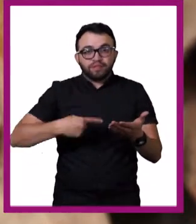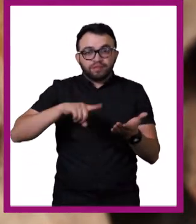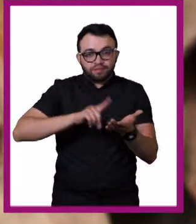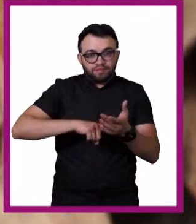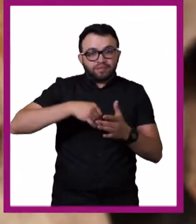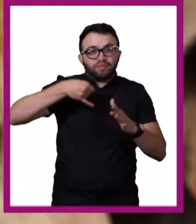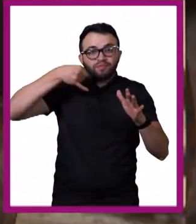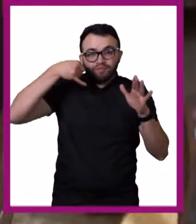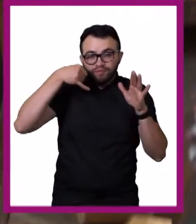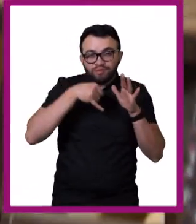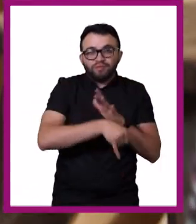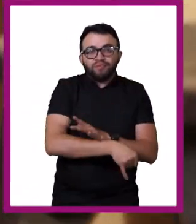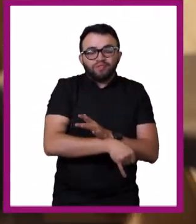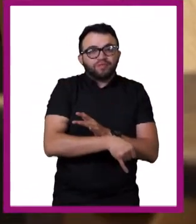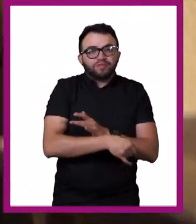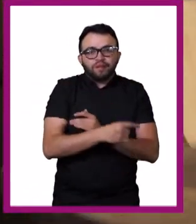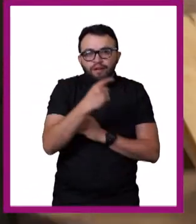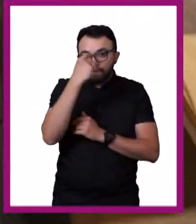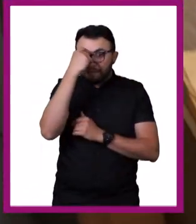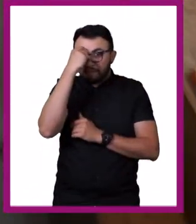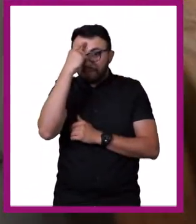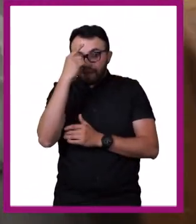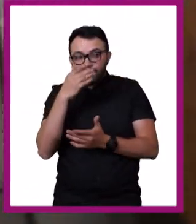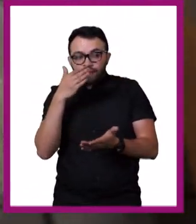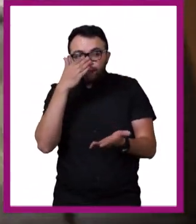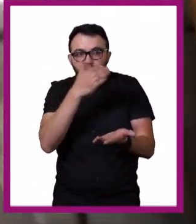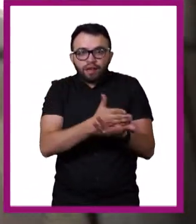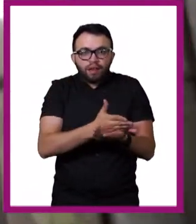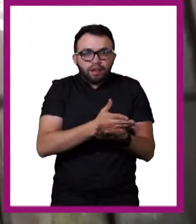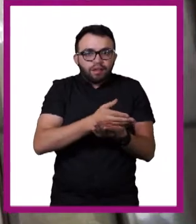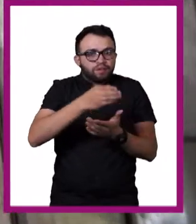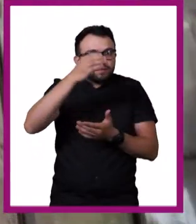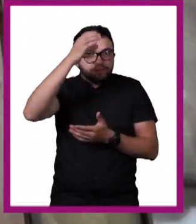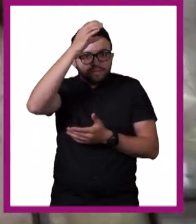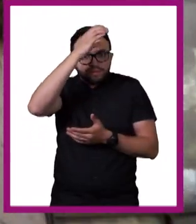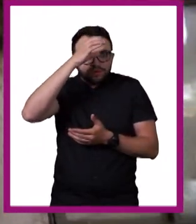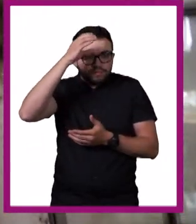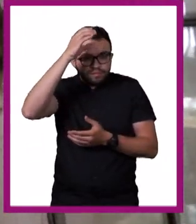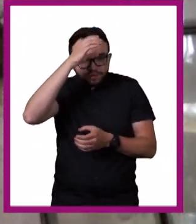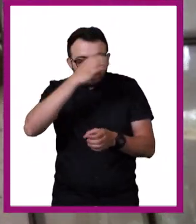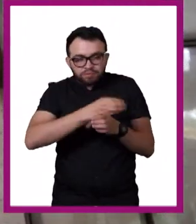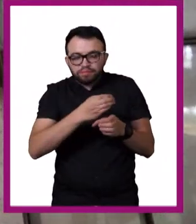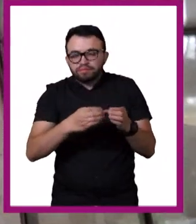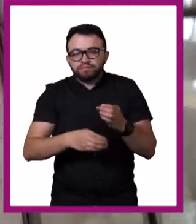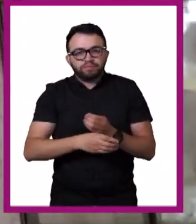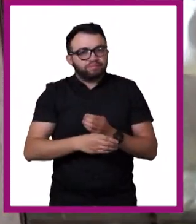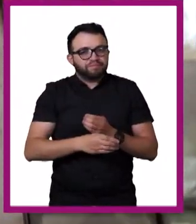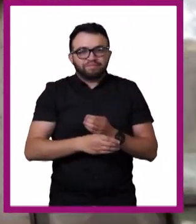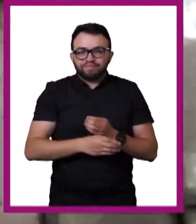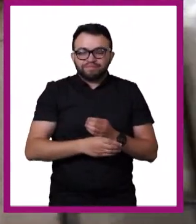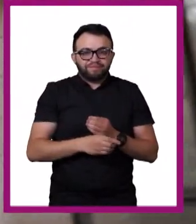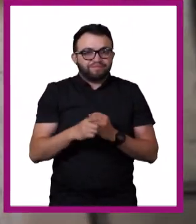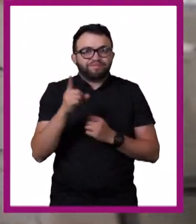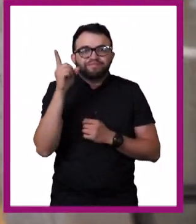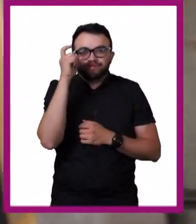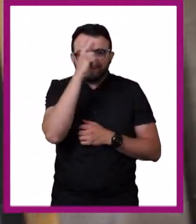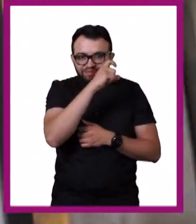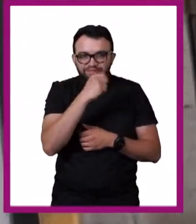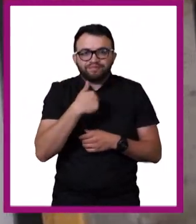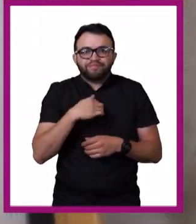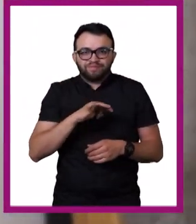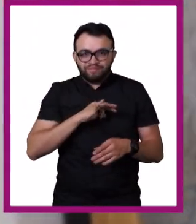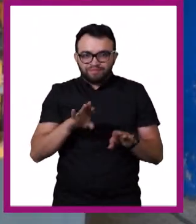no es tan sencillo llegar a él. No se trata de un gran conocimiento formal o técnico